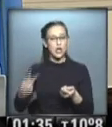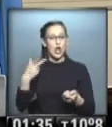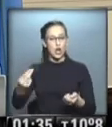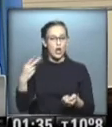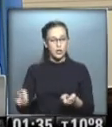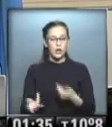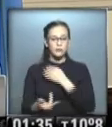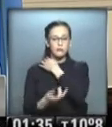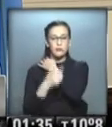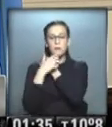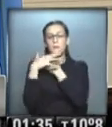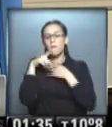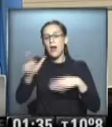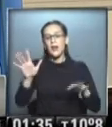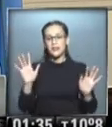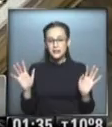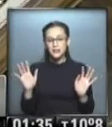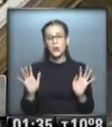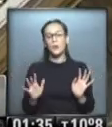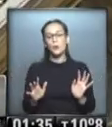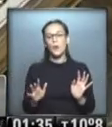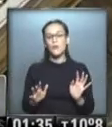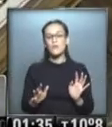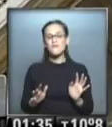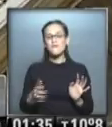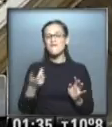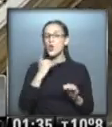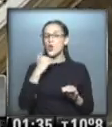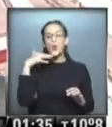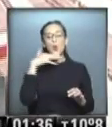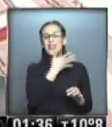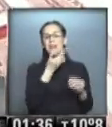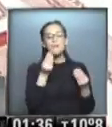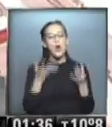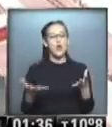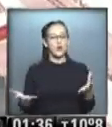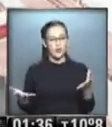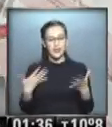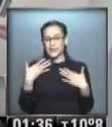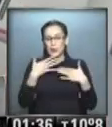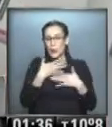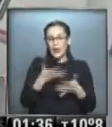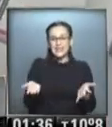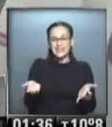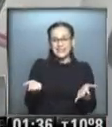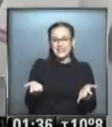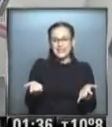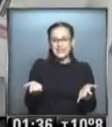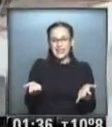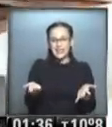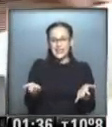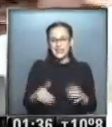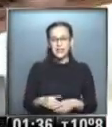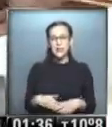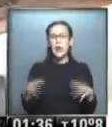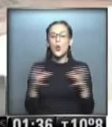mal, pensamos que es tardía, no entendemos por qué, si esto no está dirigido a los holdouts, que sinceramente no van a entrar en el canje, tienen una